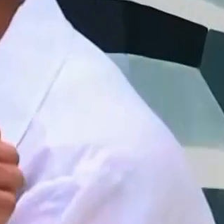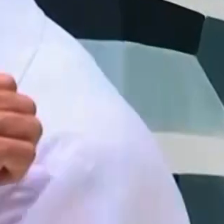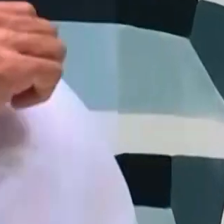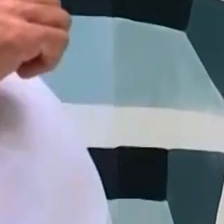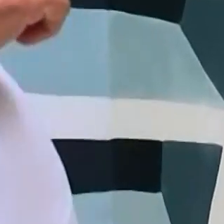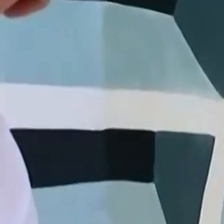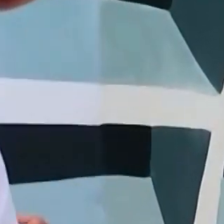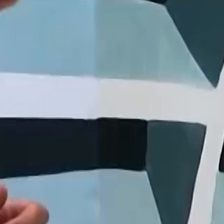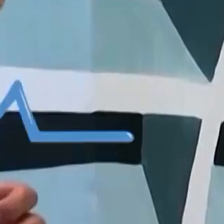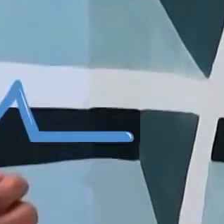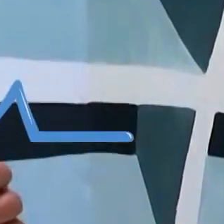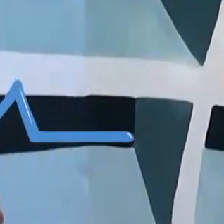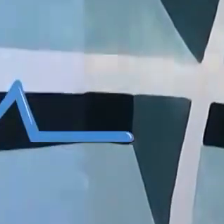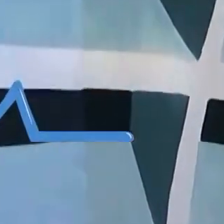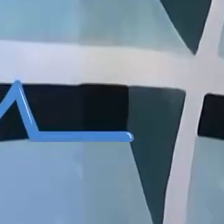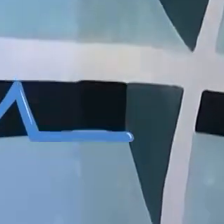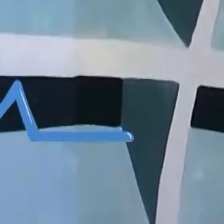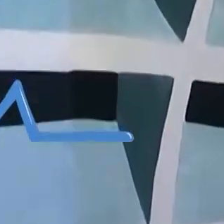compresión